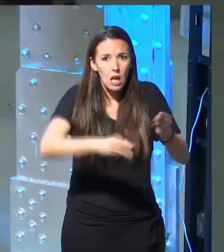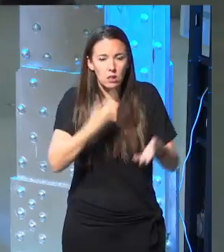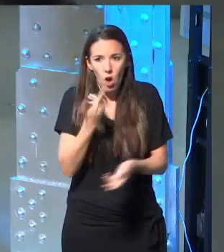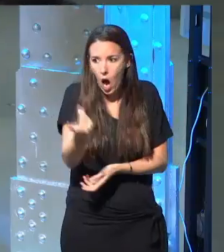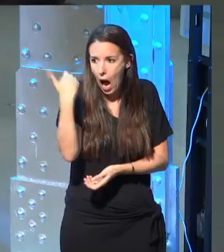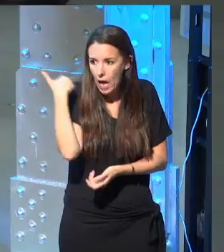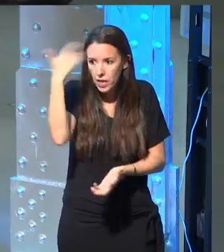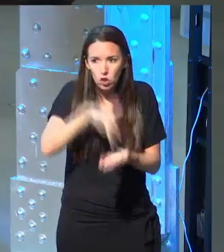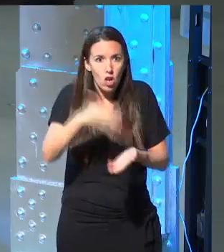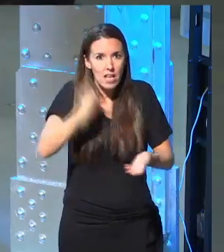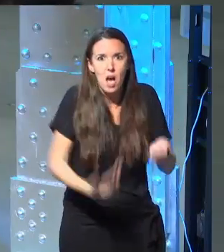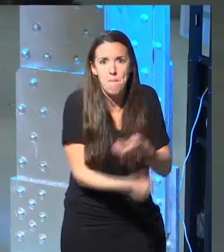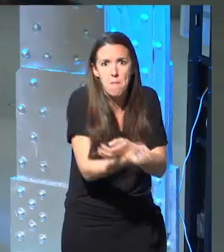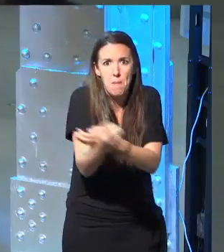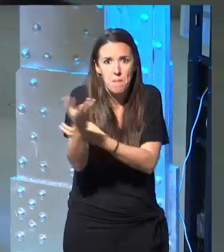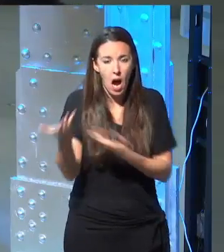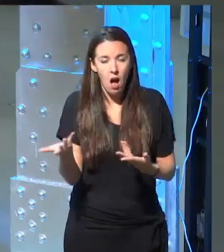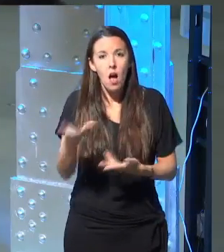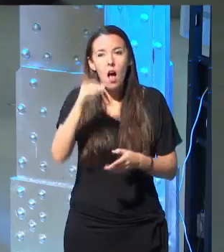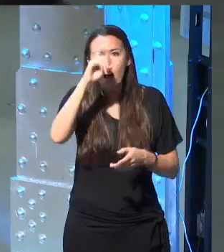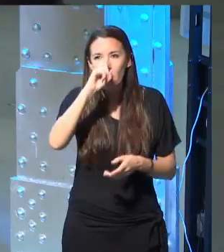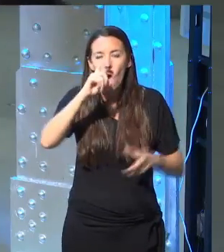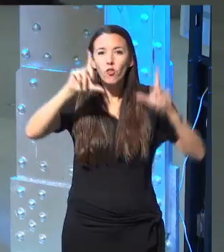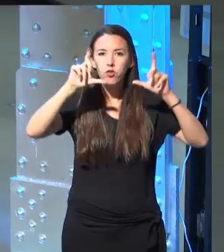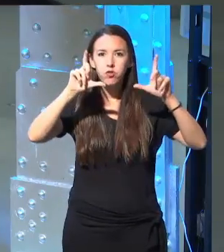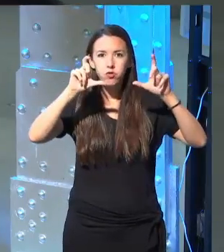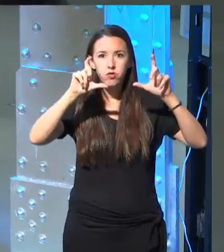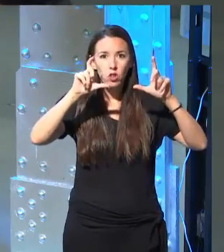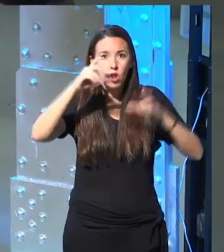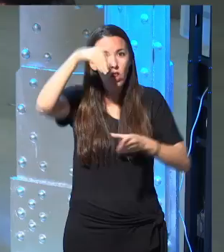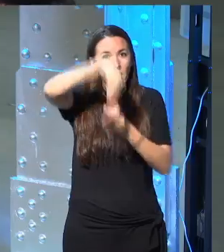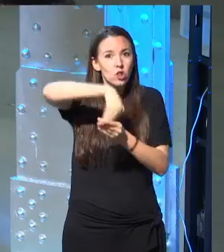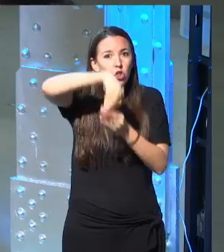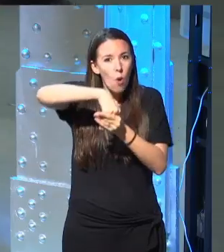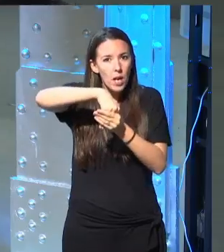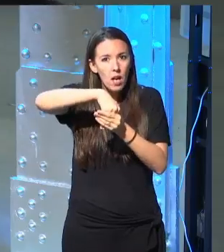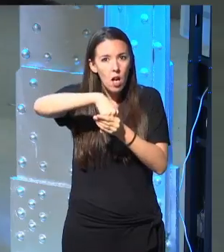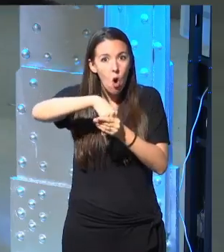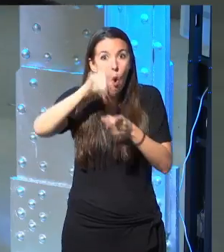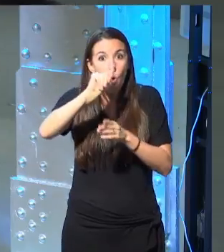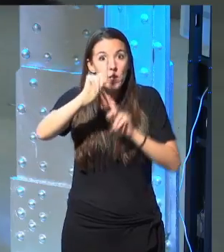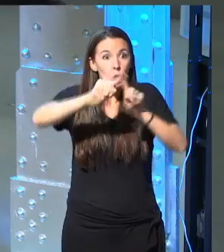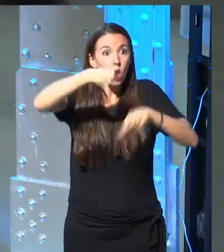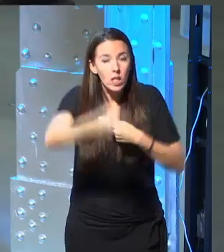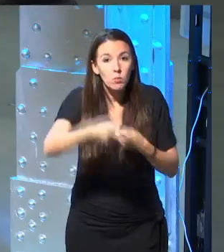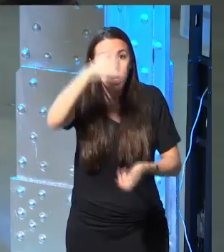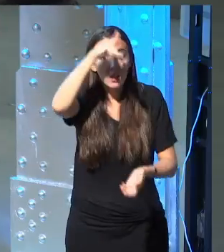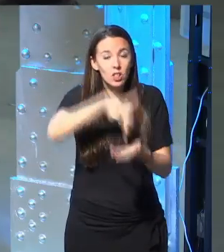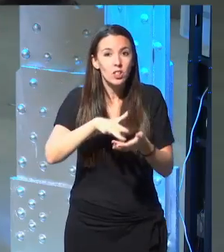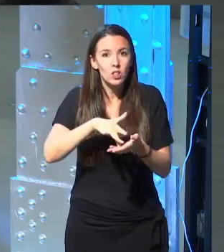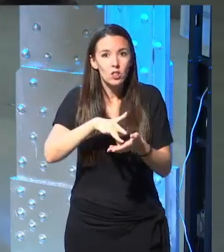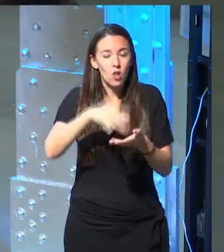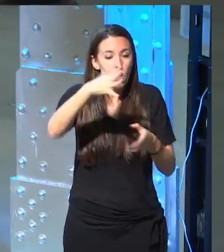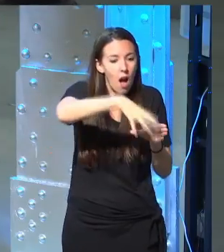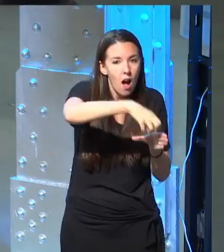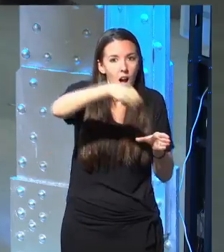pasó ayer, ¿sabes? Sí, pero a veces incluso ponía una foto. Recuerdo cuando puse la foto del sobre, un minuto después vi un meme que era, lo que estaba